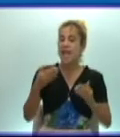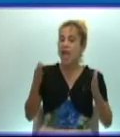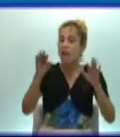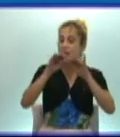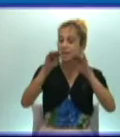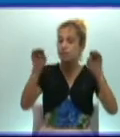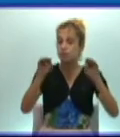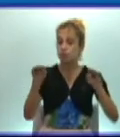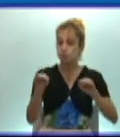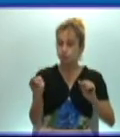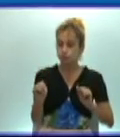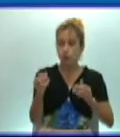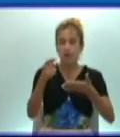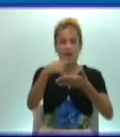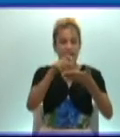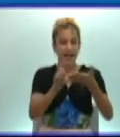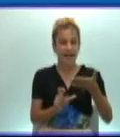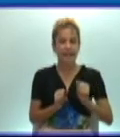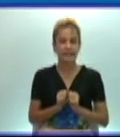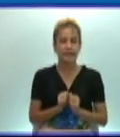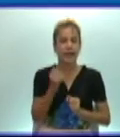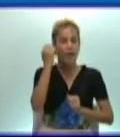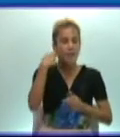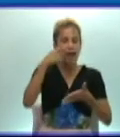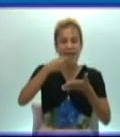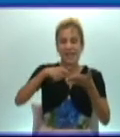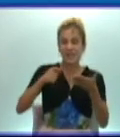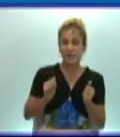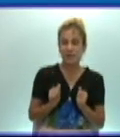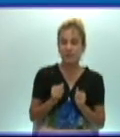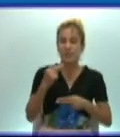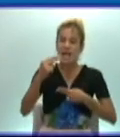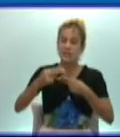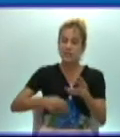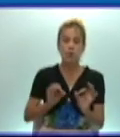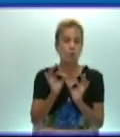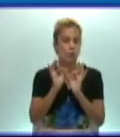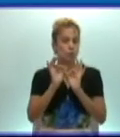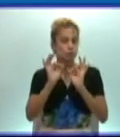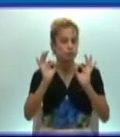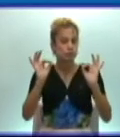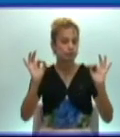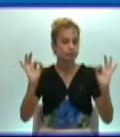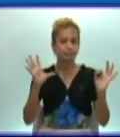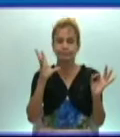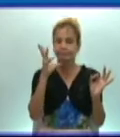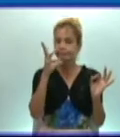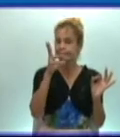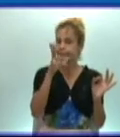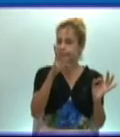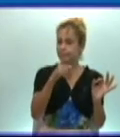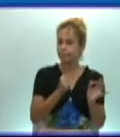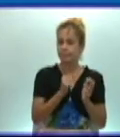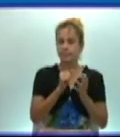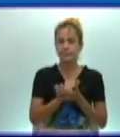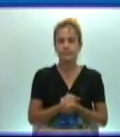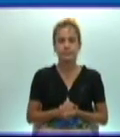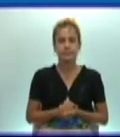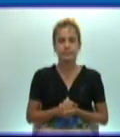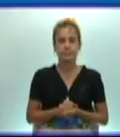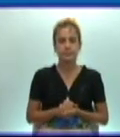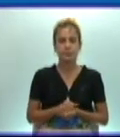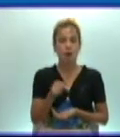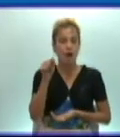carta. Además, al escribir, debemos hacerlo con buena letra y con una ortografía adecuada,